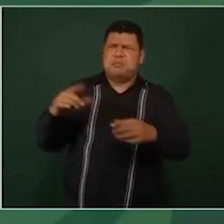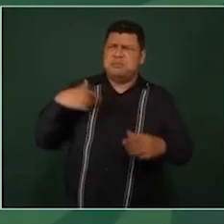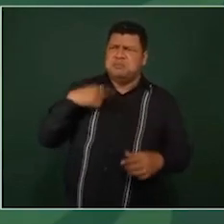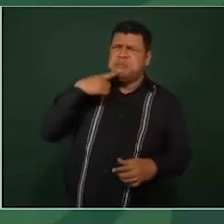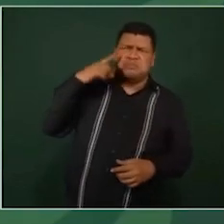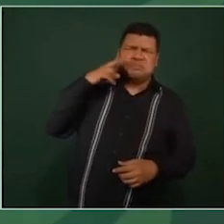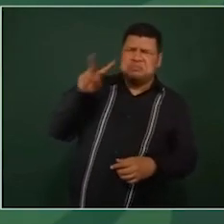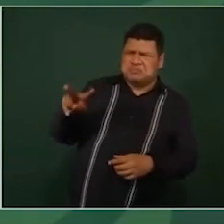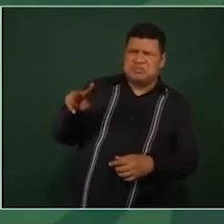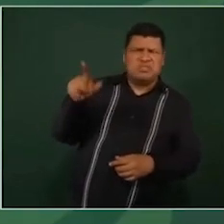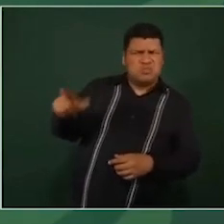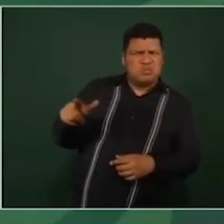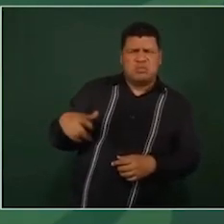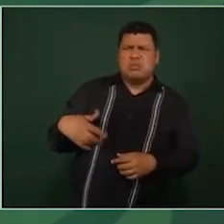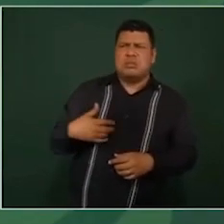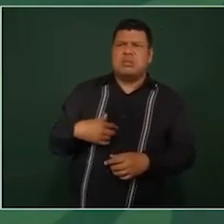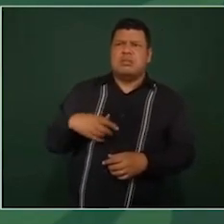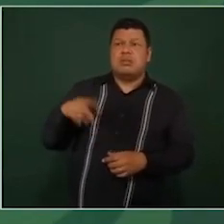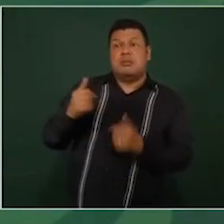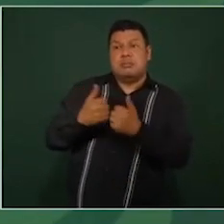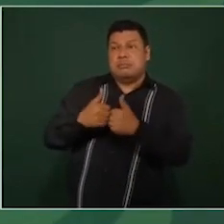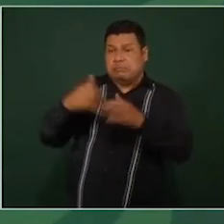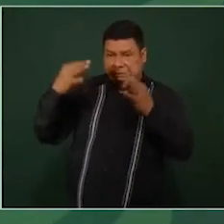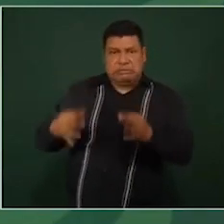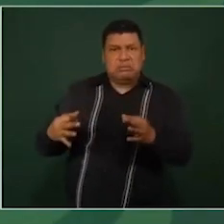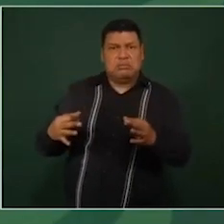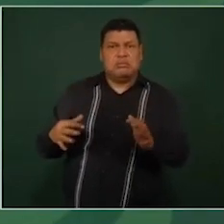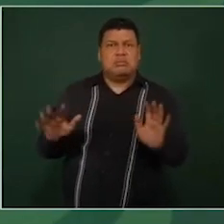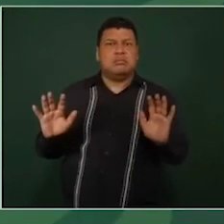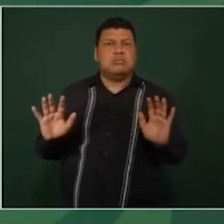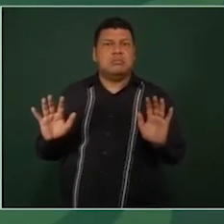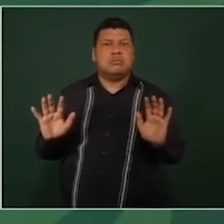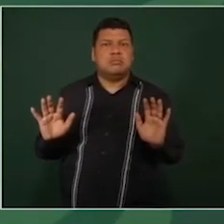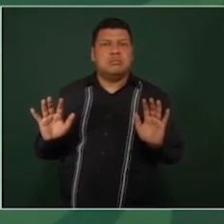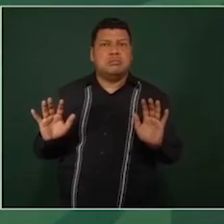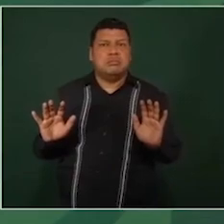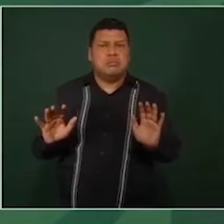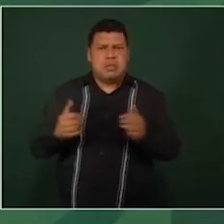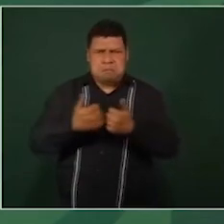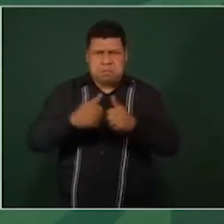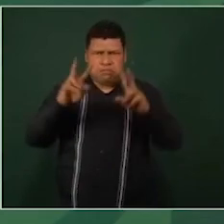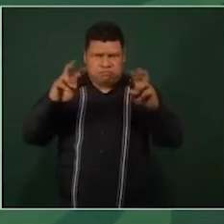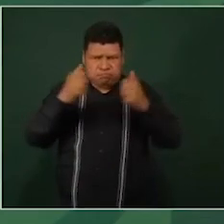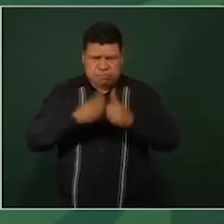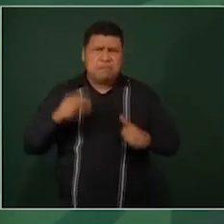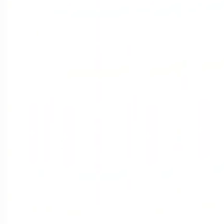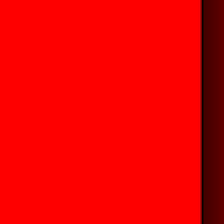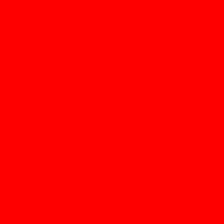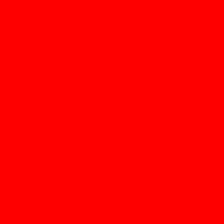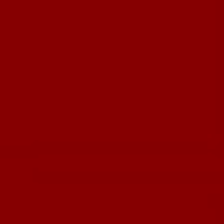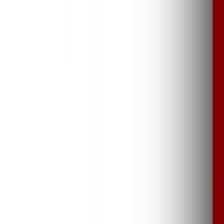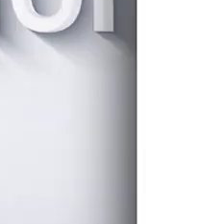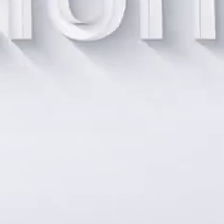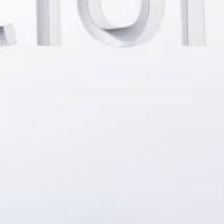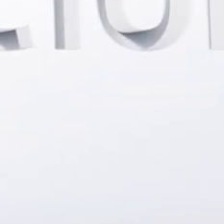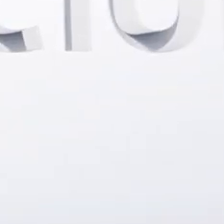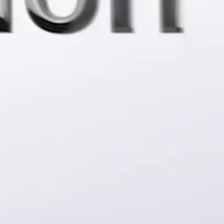crítico y le llama pan, pan, pan al pan y vino al vino.